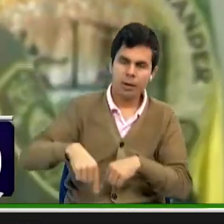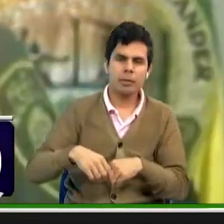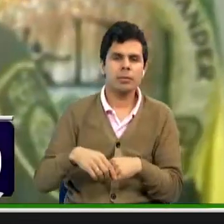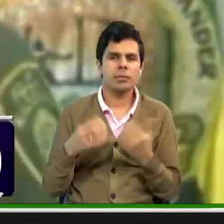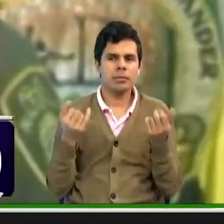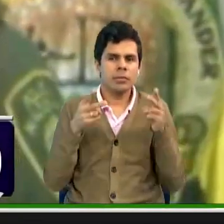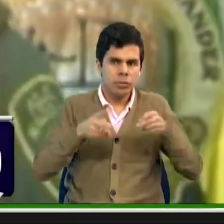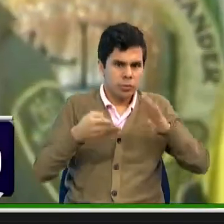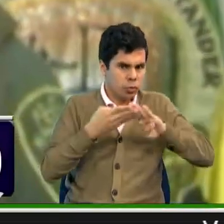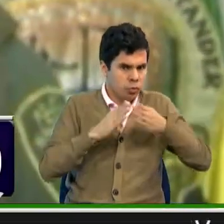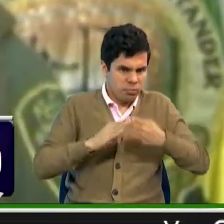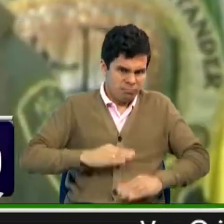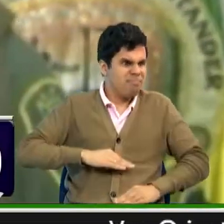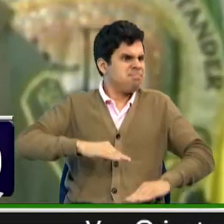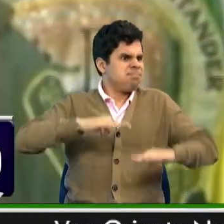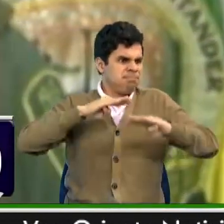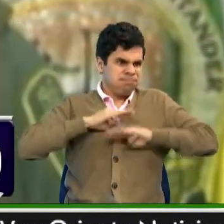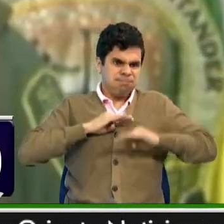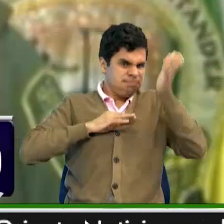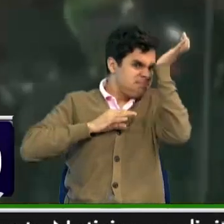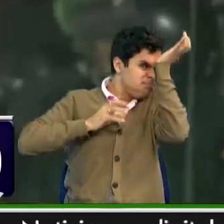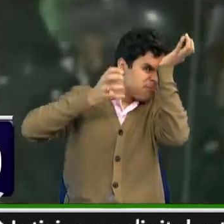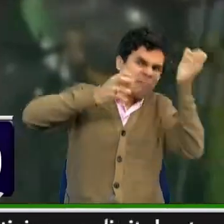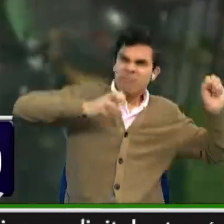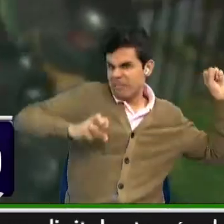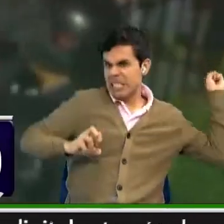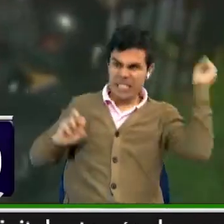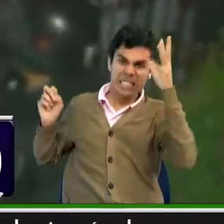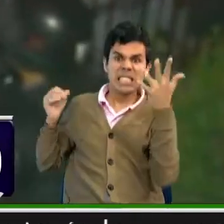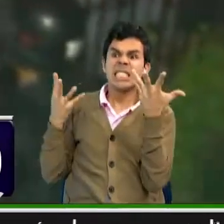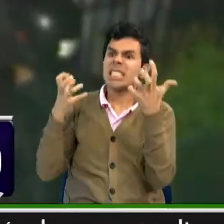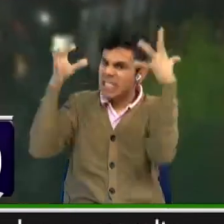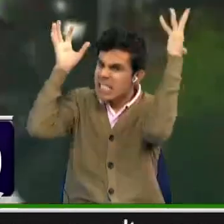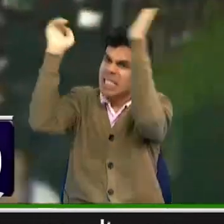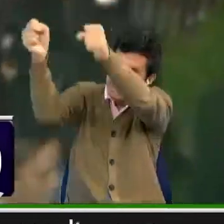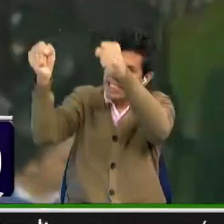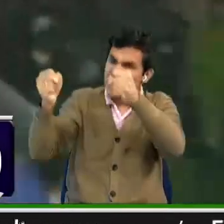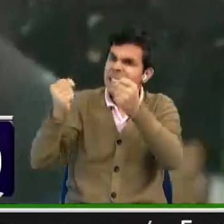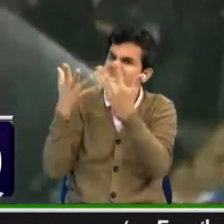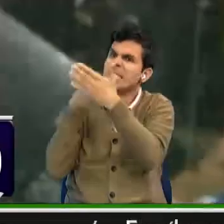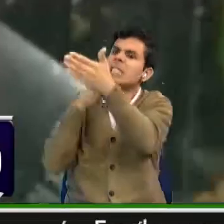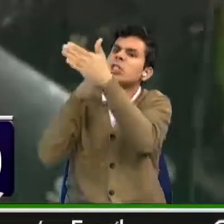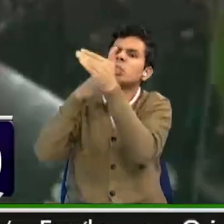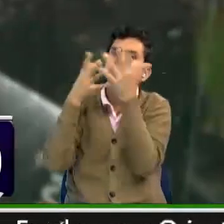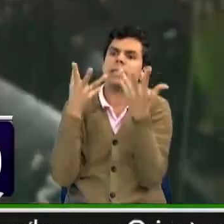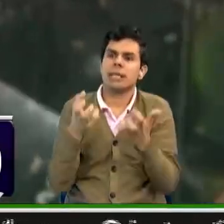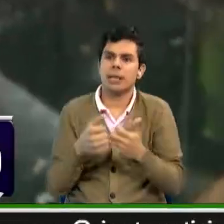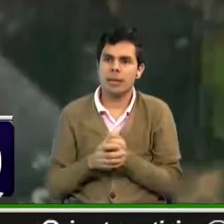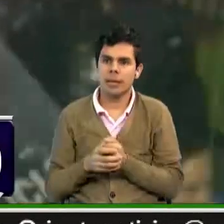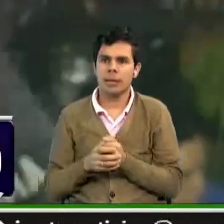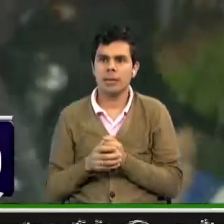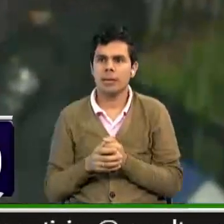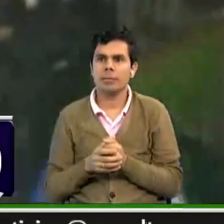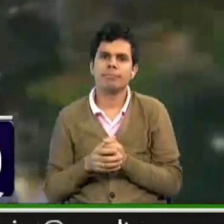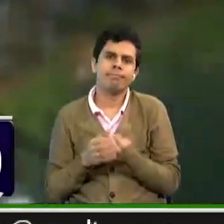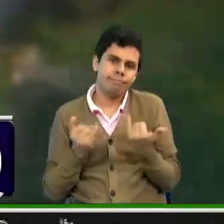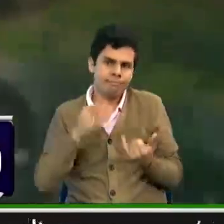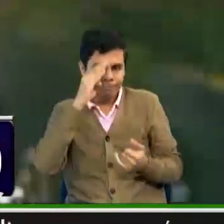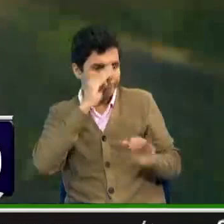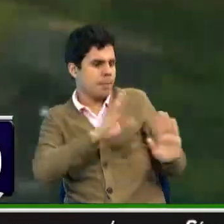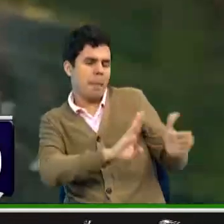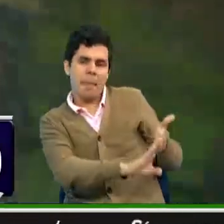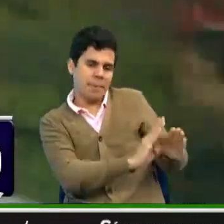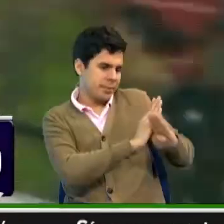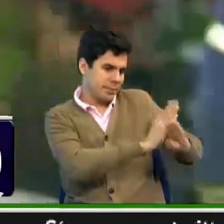comunidad enardecida, pues, le estaba apareando, quería, pues, atentar contra su integridad, y allí es donde la policía tiene que